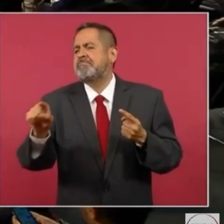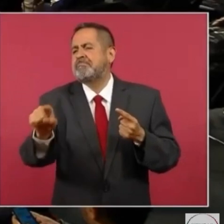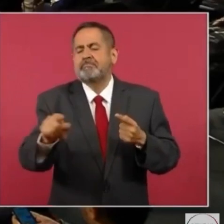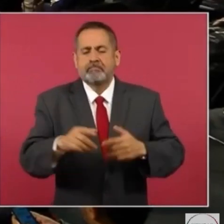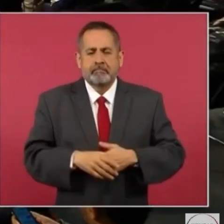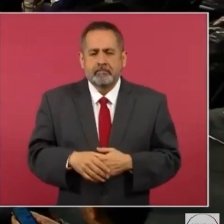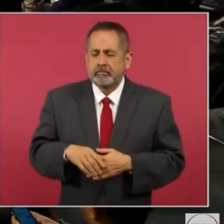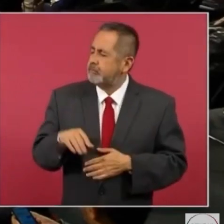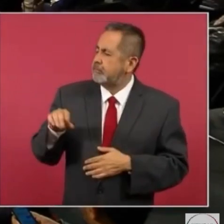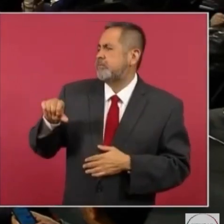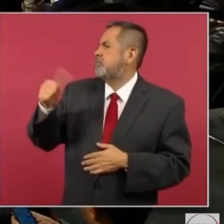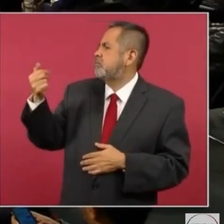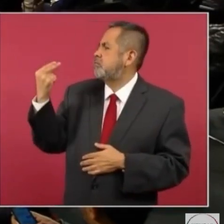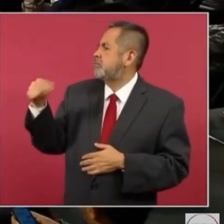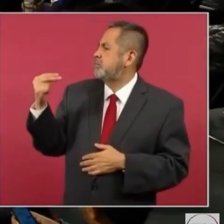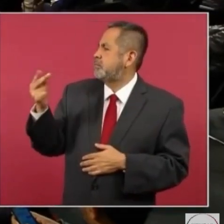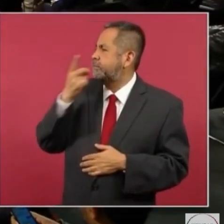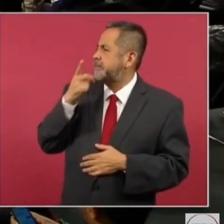Dame otro,